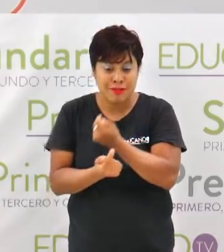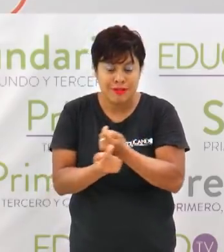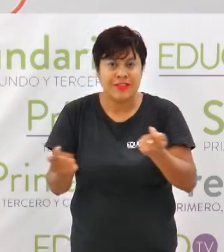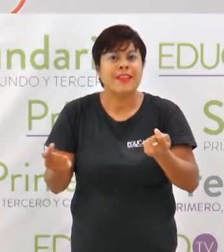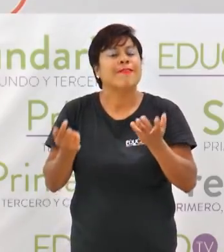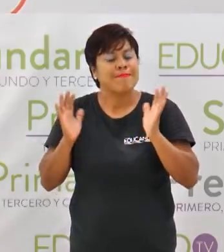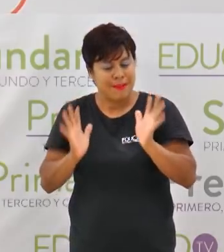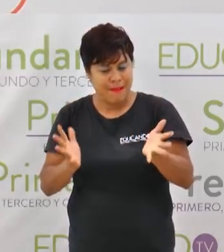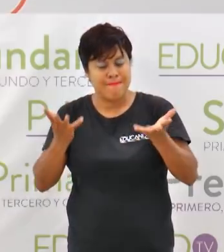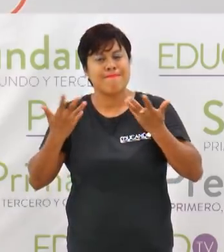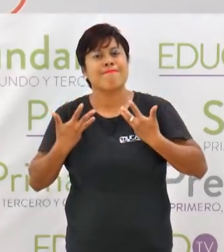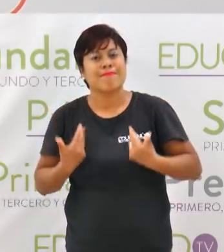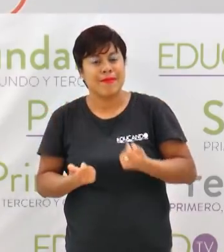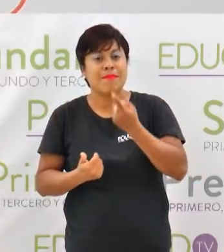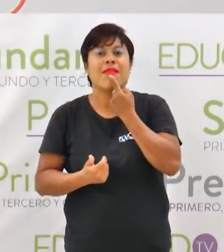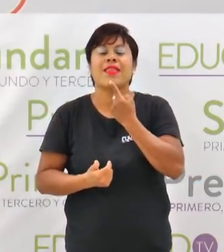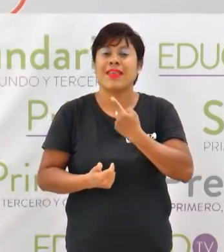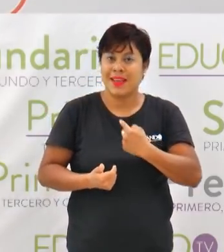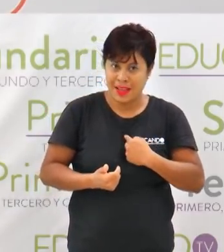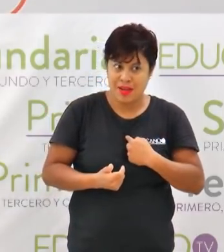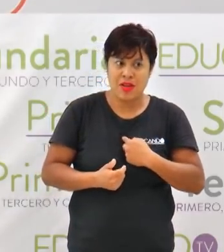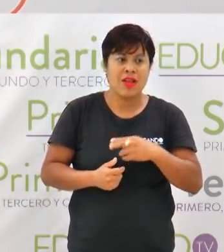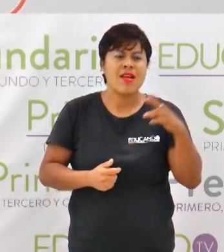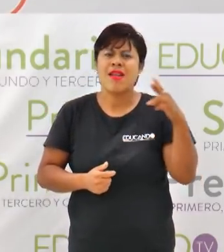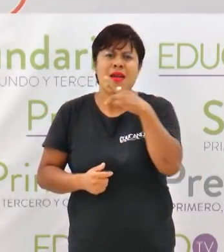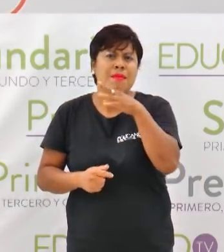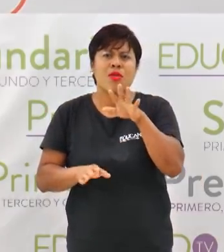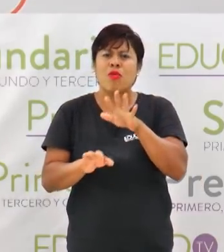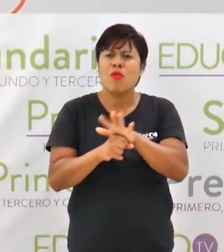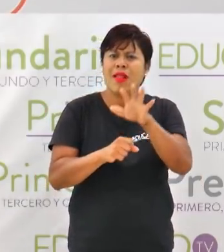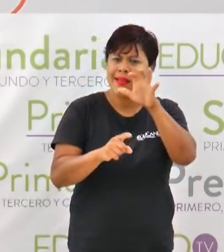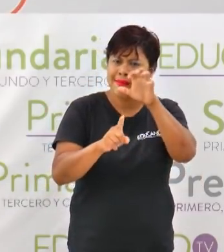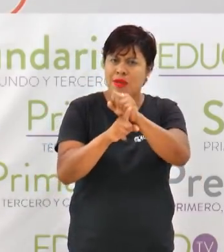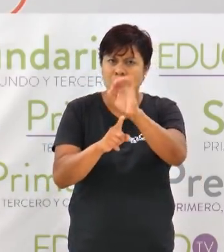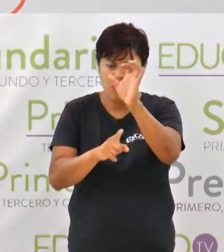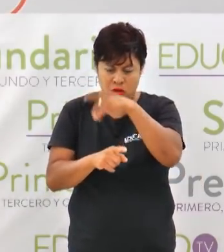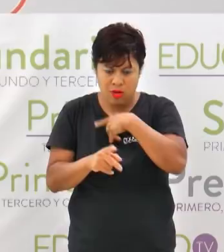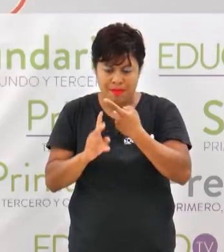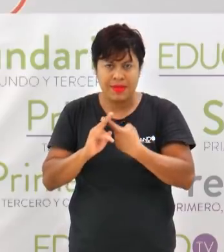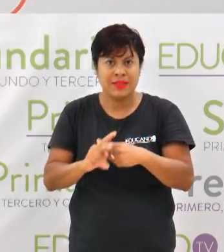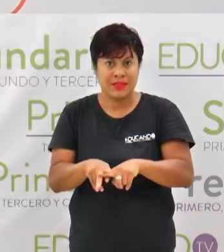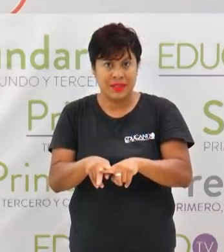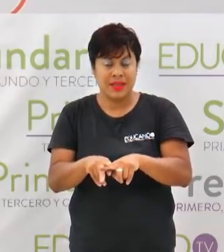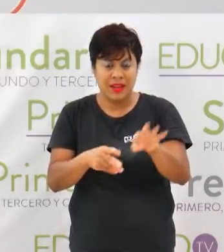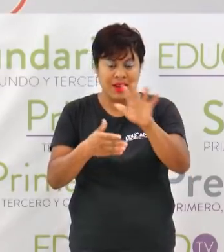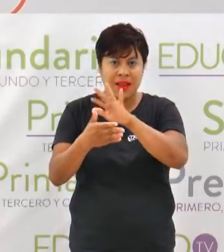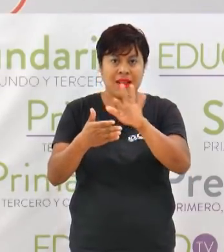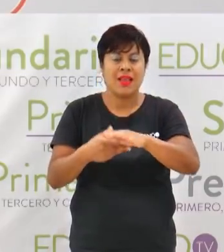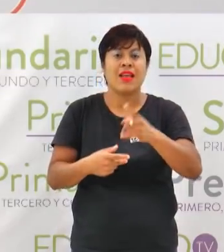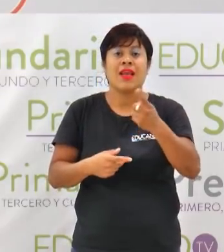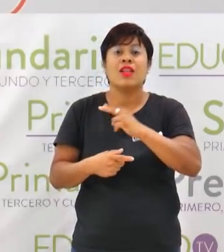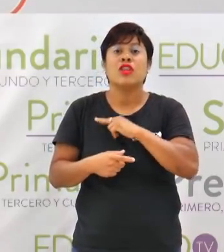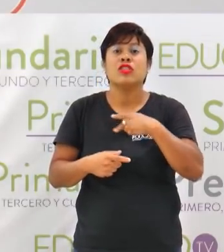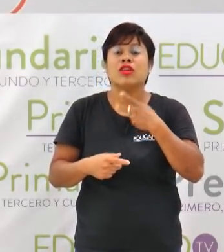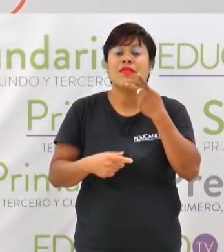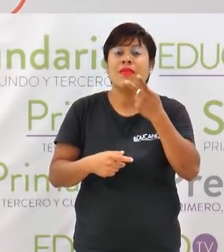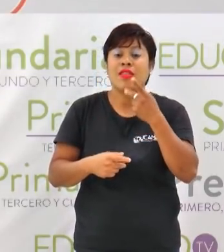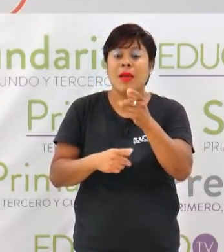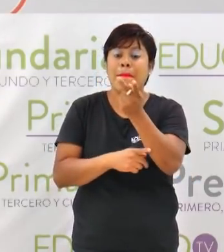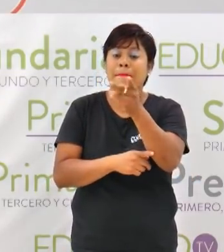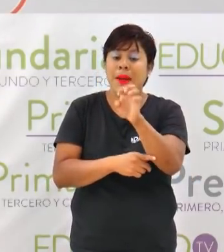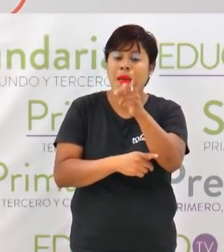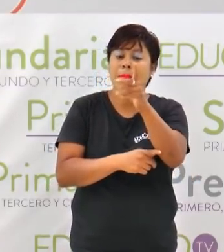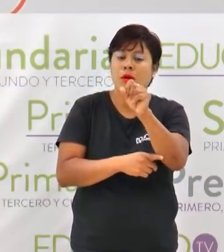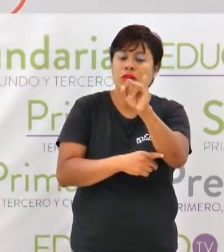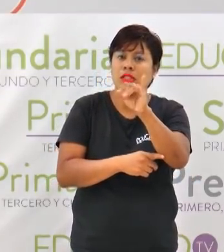niños que ya me dijeron inmediatamente cuando empecé a leer que estábamos hablando de una